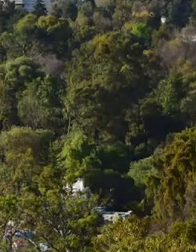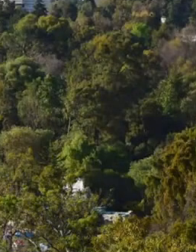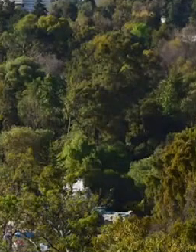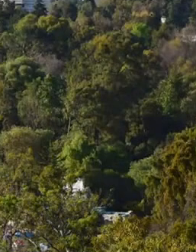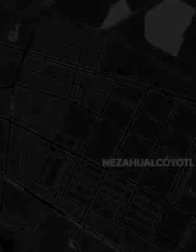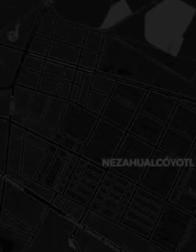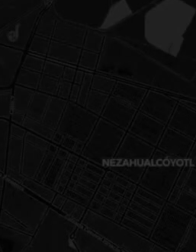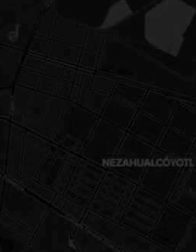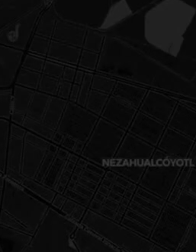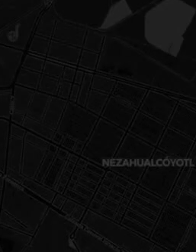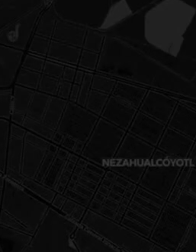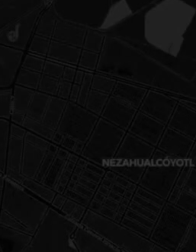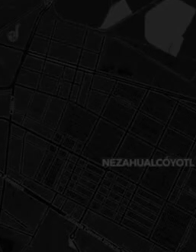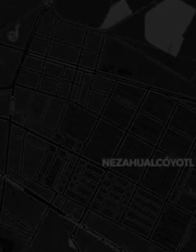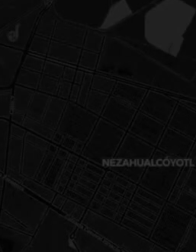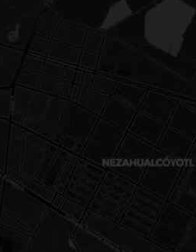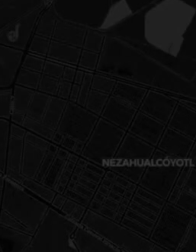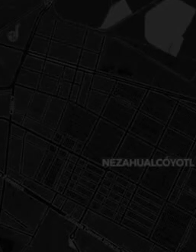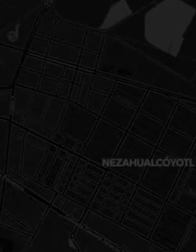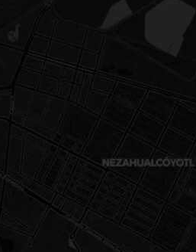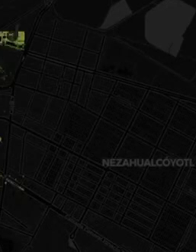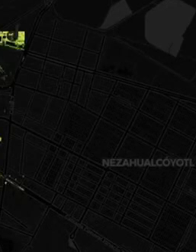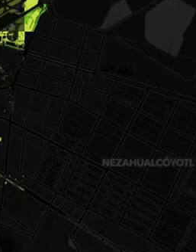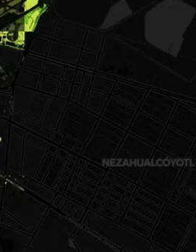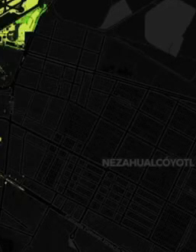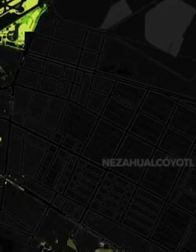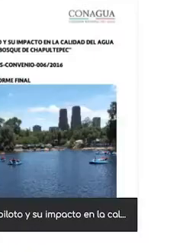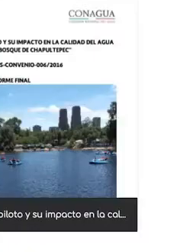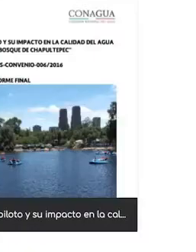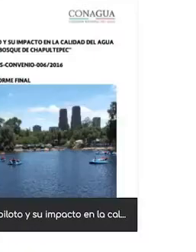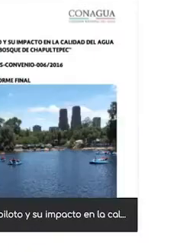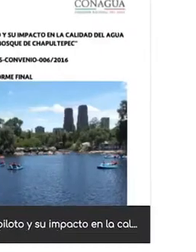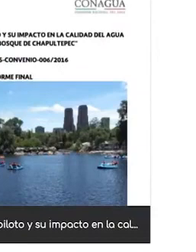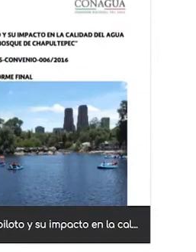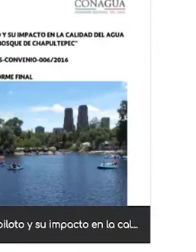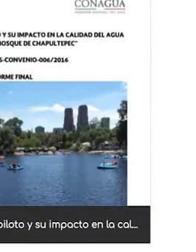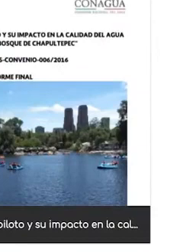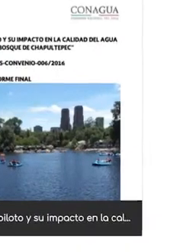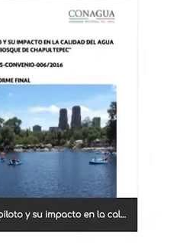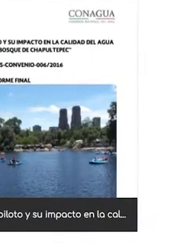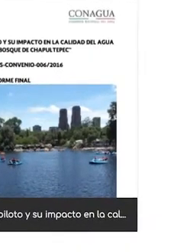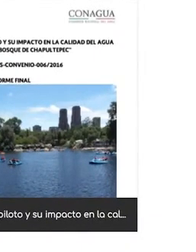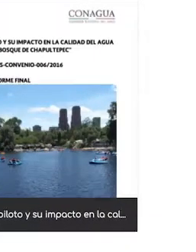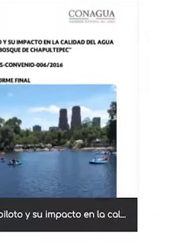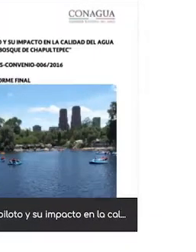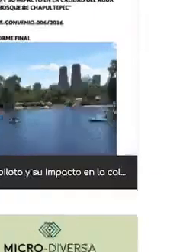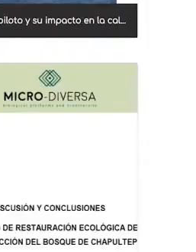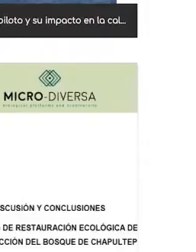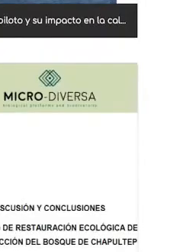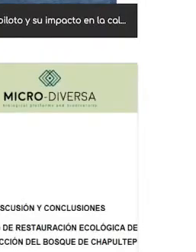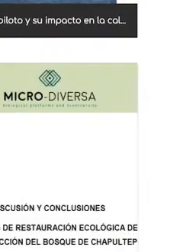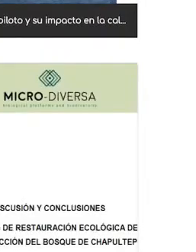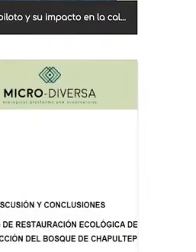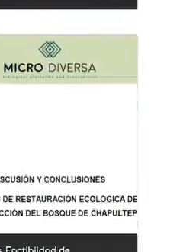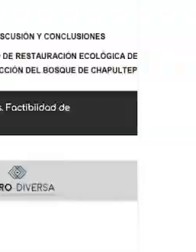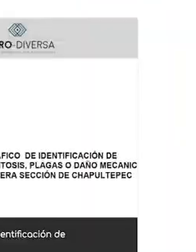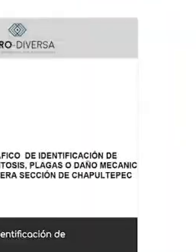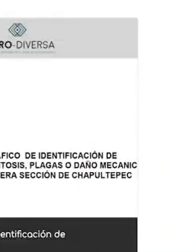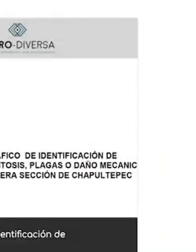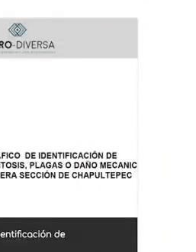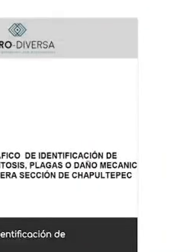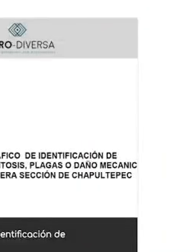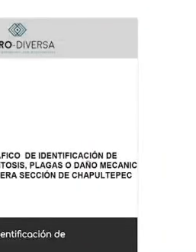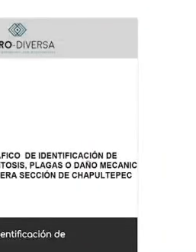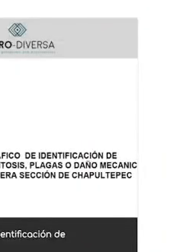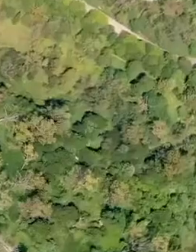análisis geoespacial y reservorio documental. La plataforma cuenta con más de 200 mapas que permiten localizar